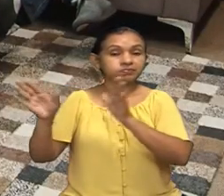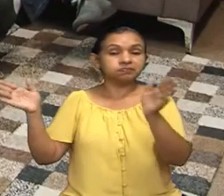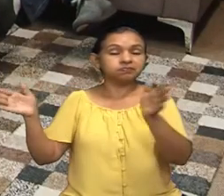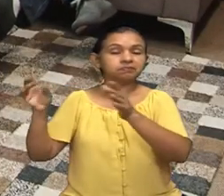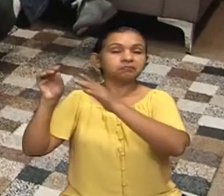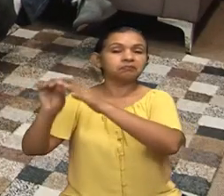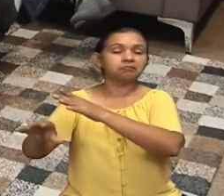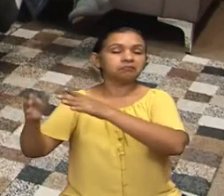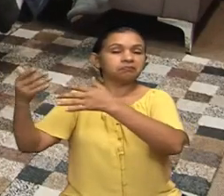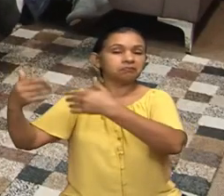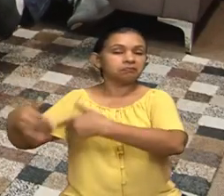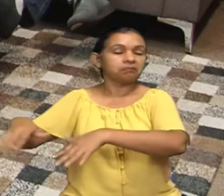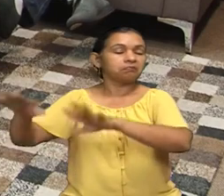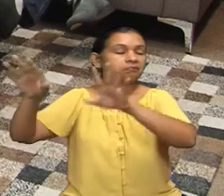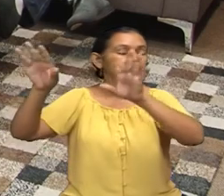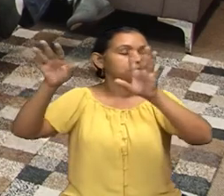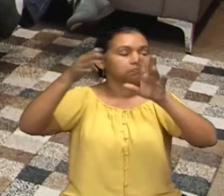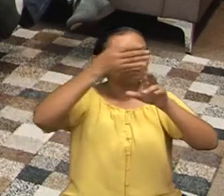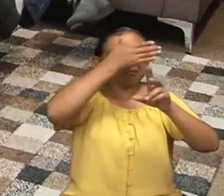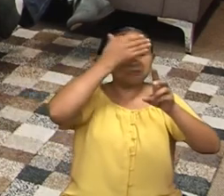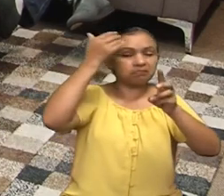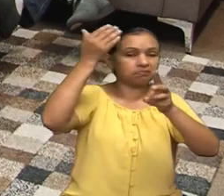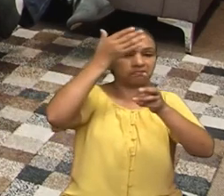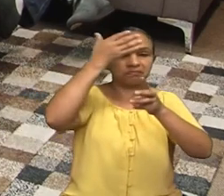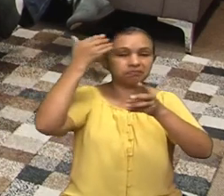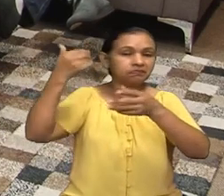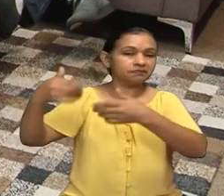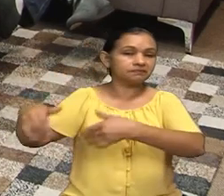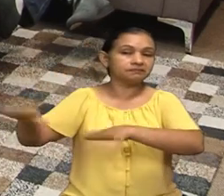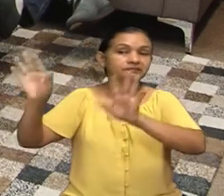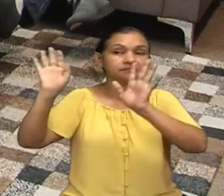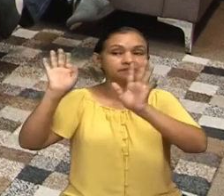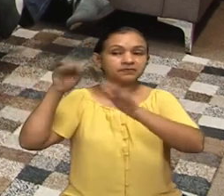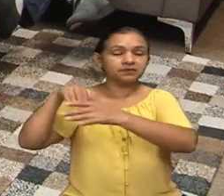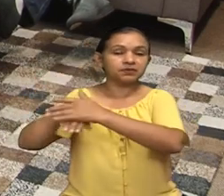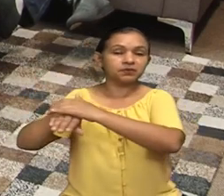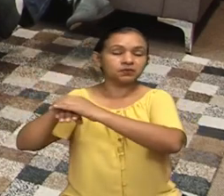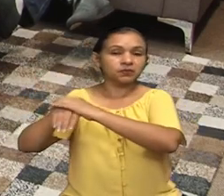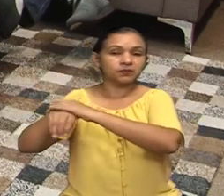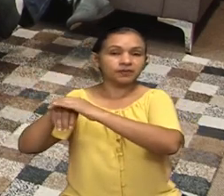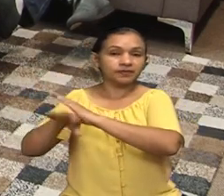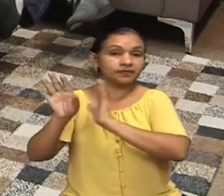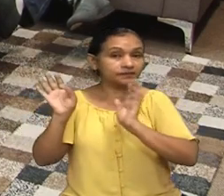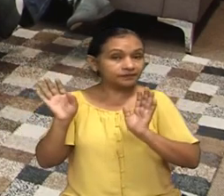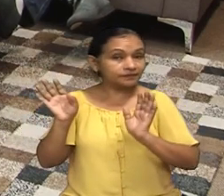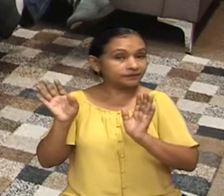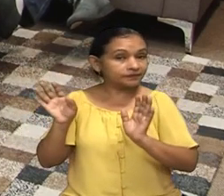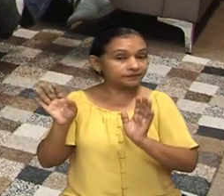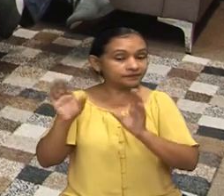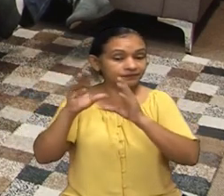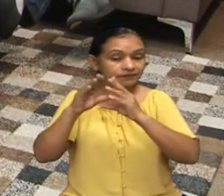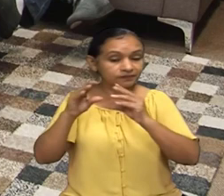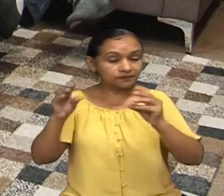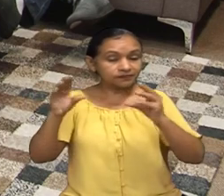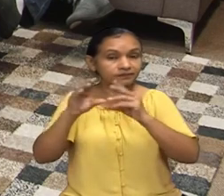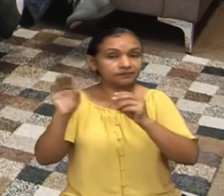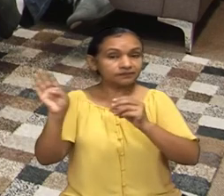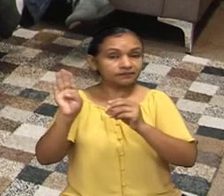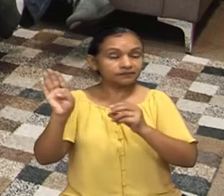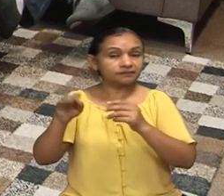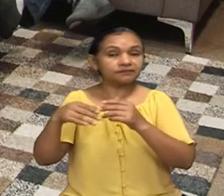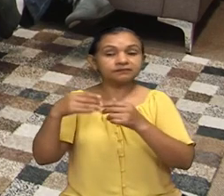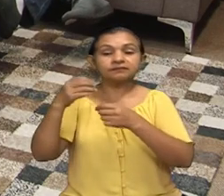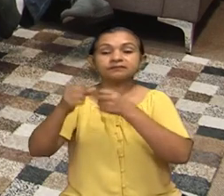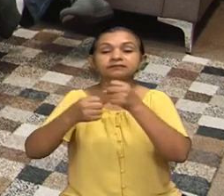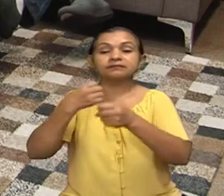bodegas, ¿ya? Y ahí se olvidaban, ahí quedaban, ¿no? Guardados para próximos años.